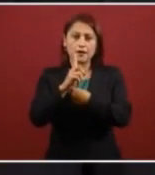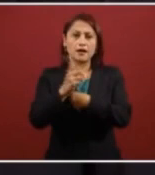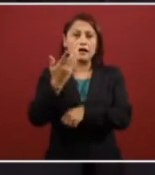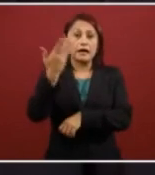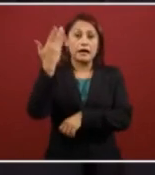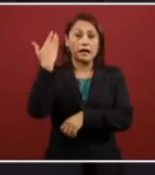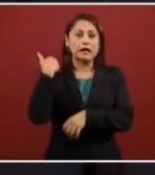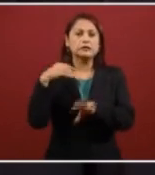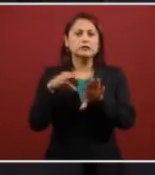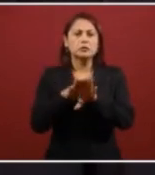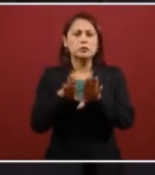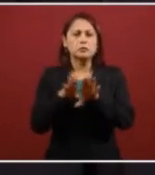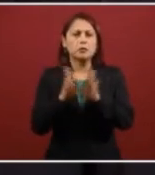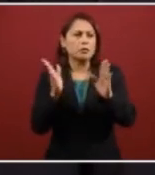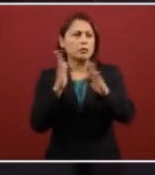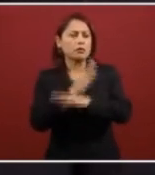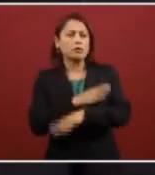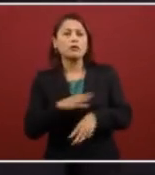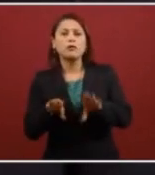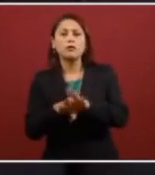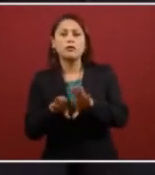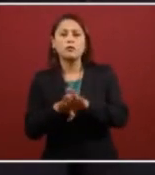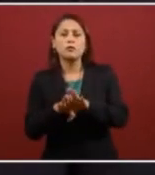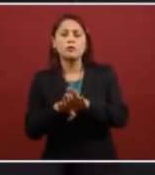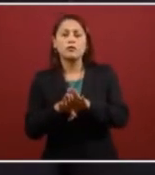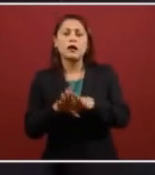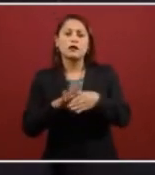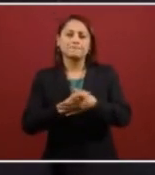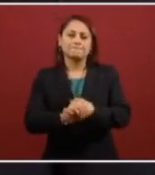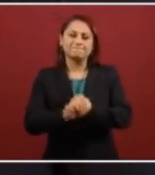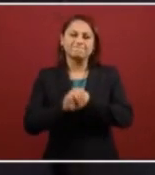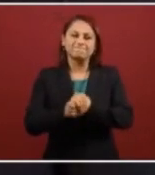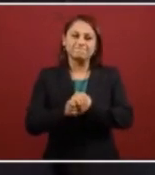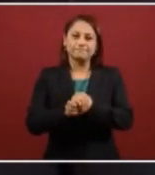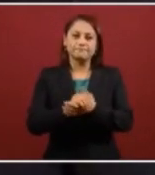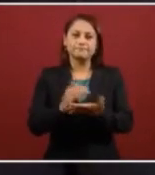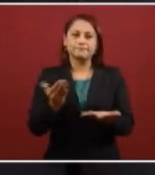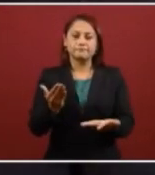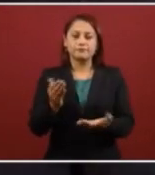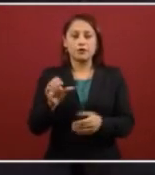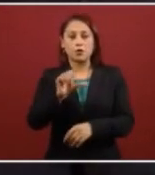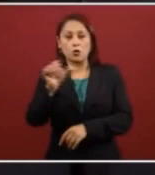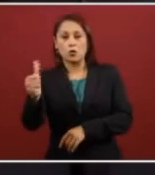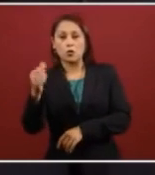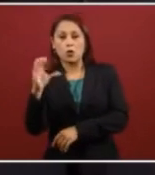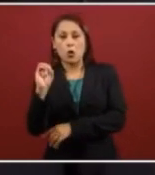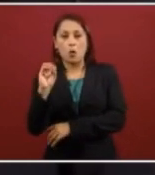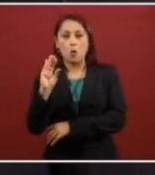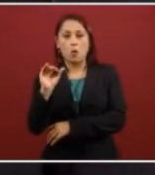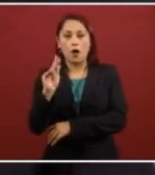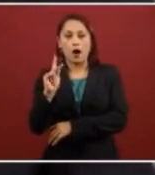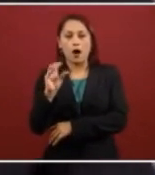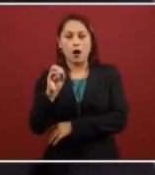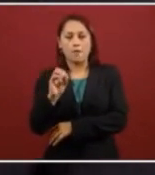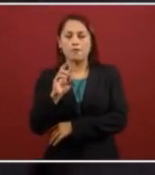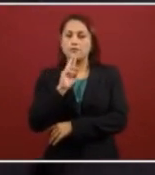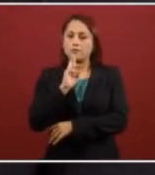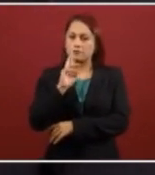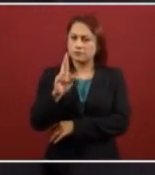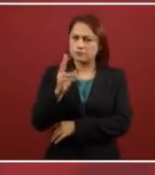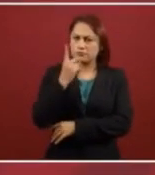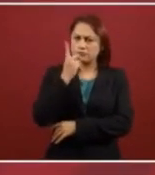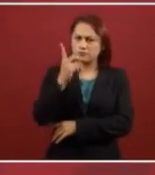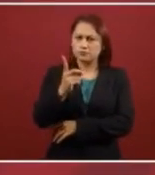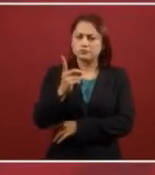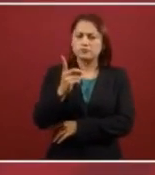handshakes. Y le contestaba Ocampo. Ocampo used to answer him. That